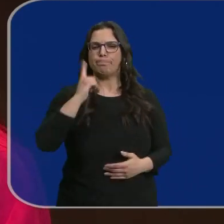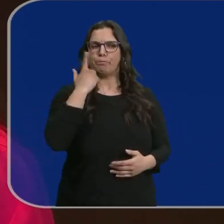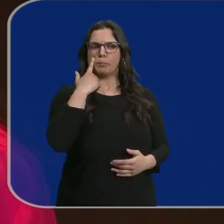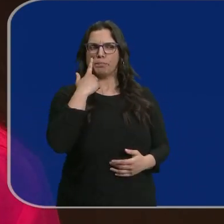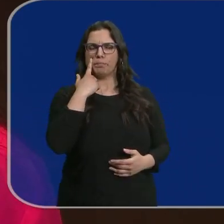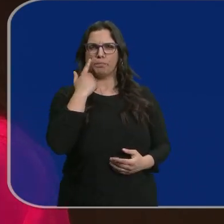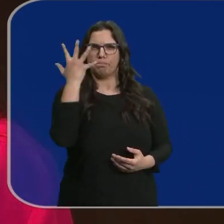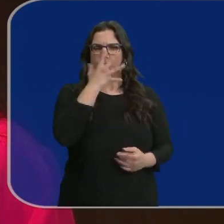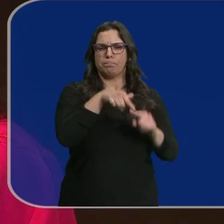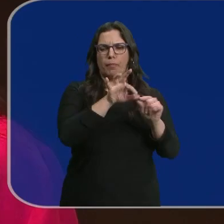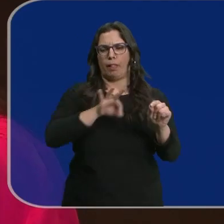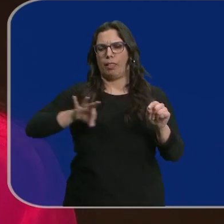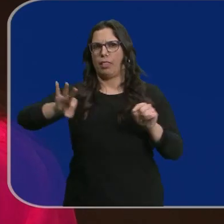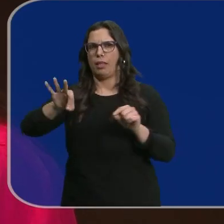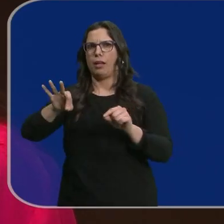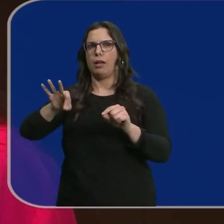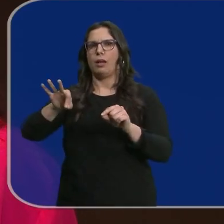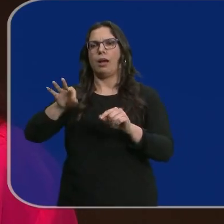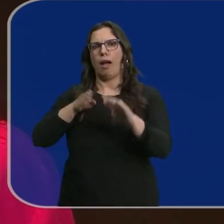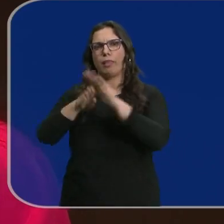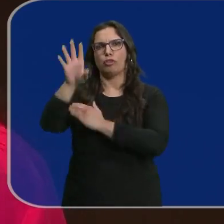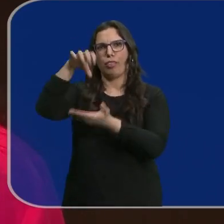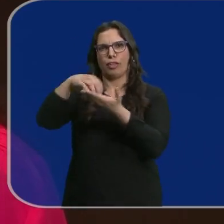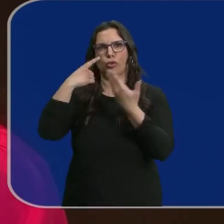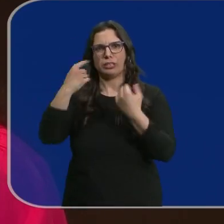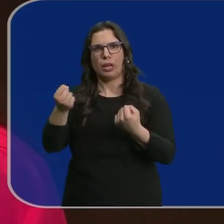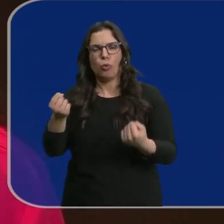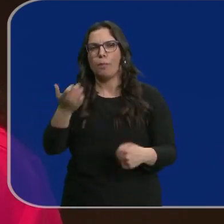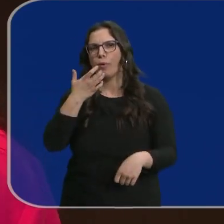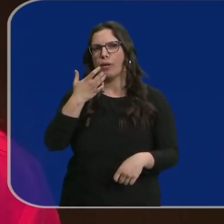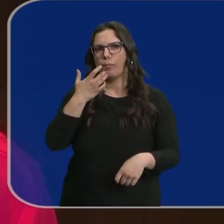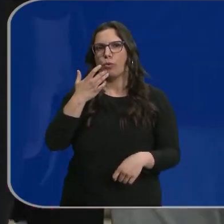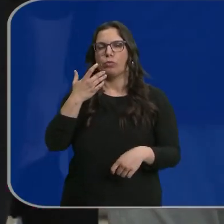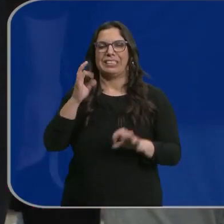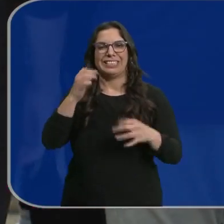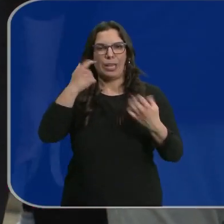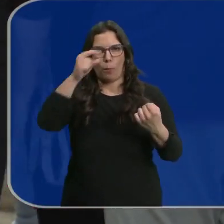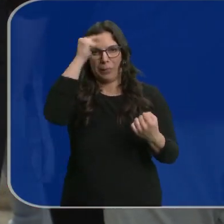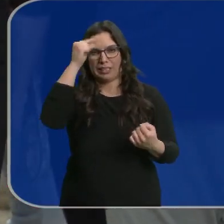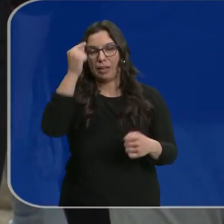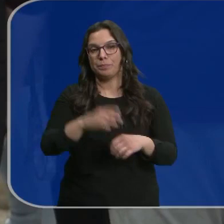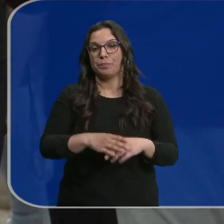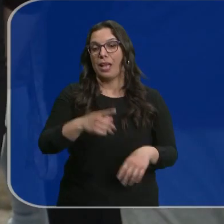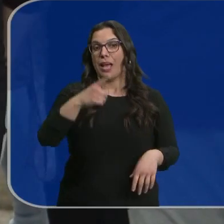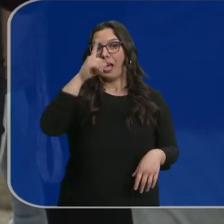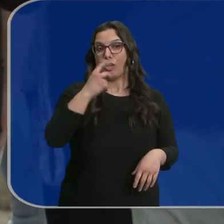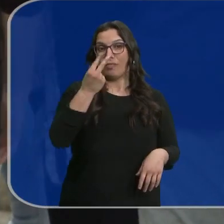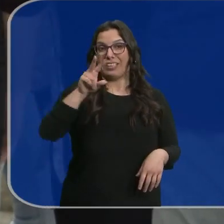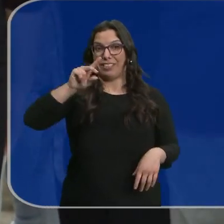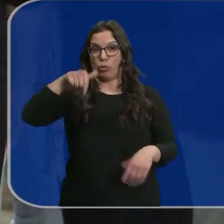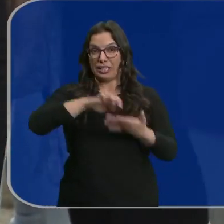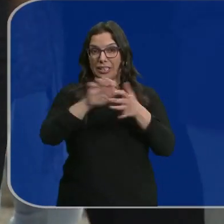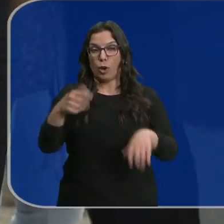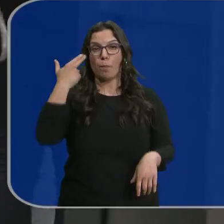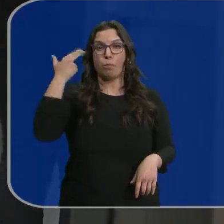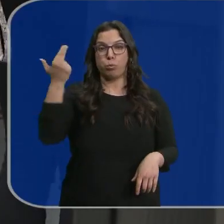señales de alerta a un sistema de accesibilidad a los centros sanitarios, en concreto a salud mental. En el año 2021, en Castilla y León,